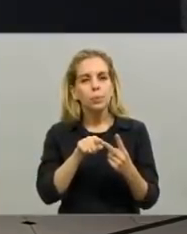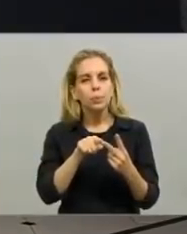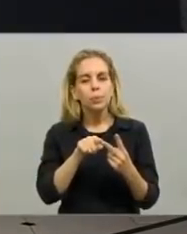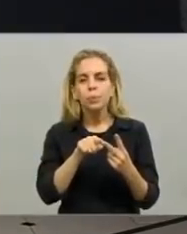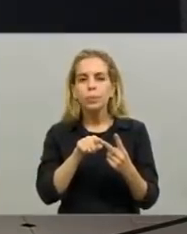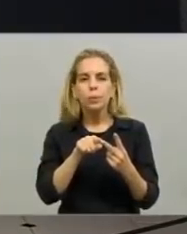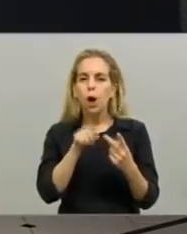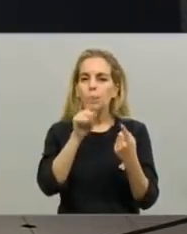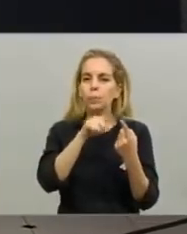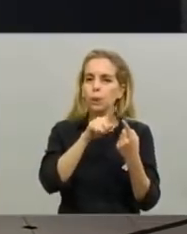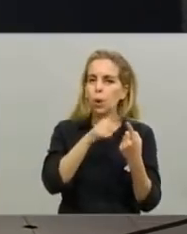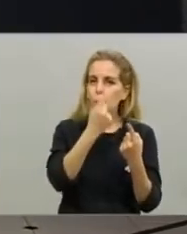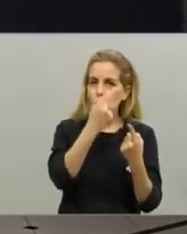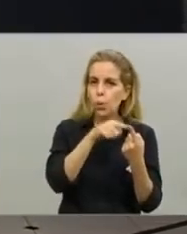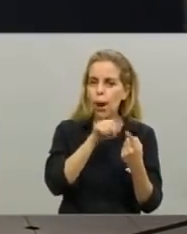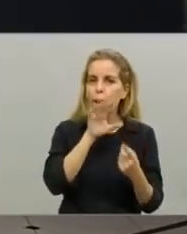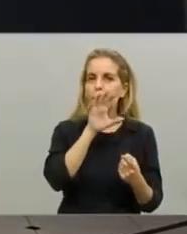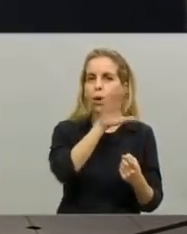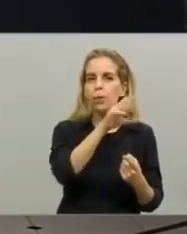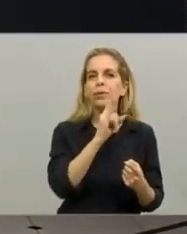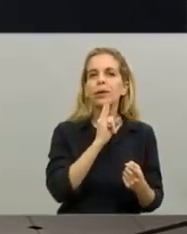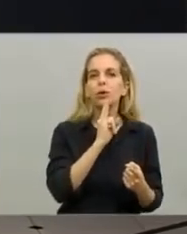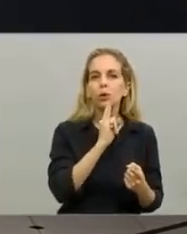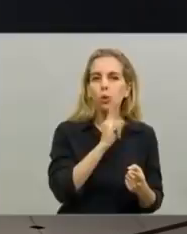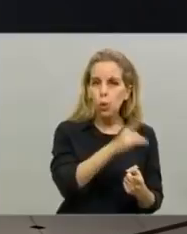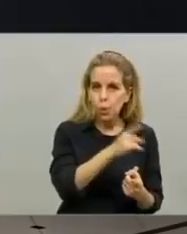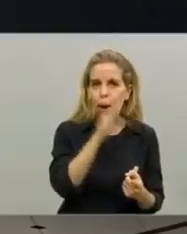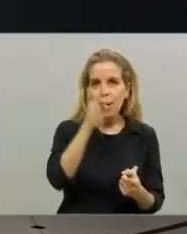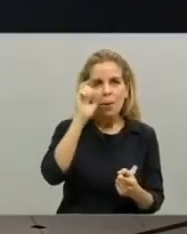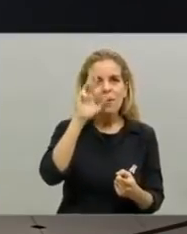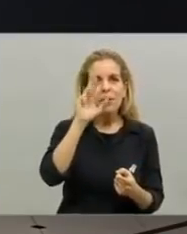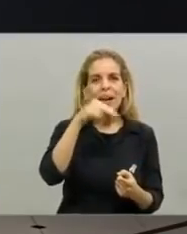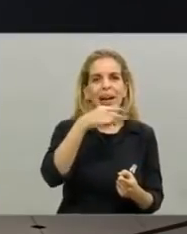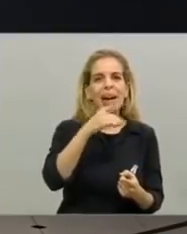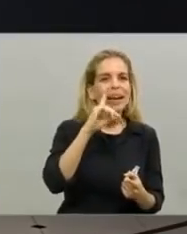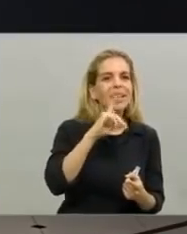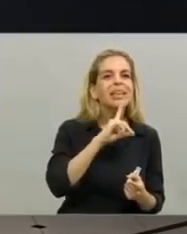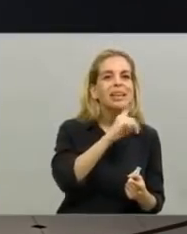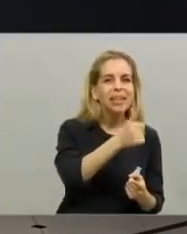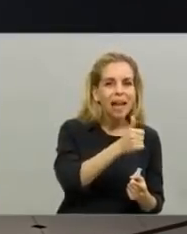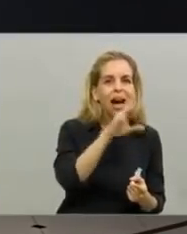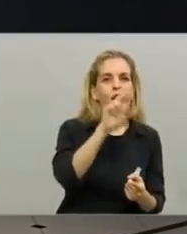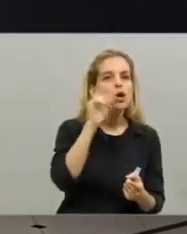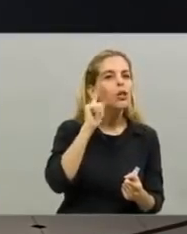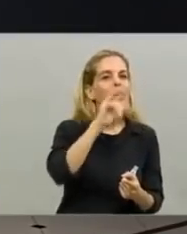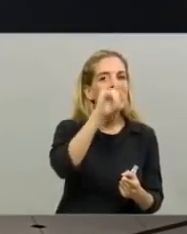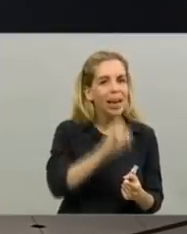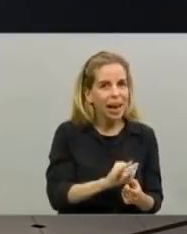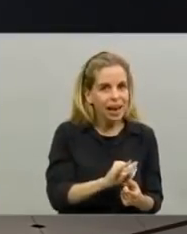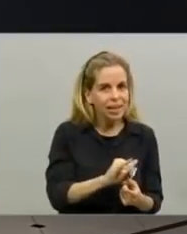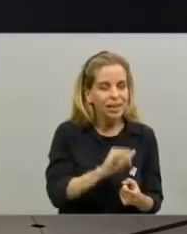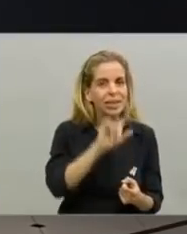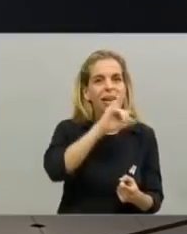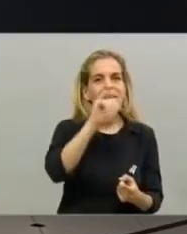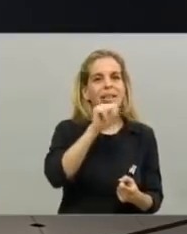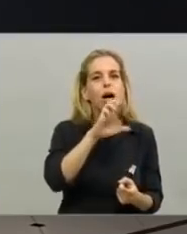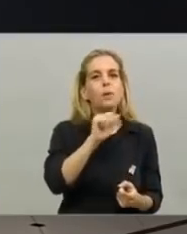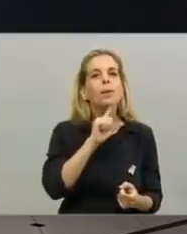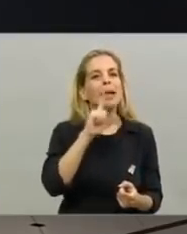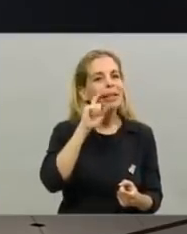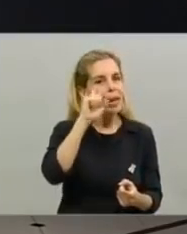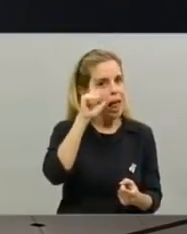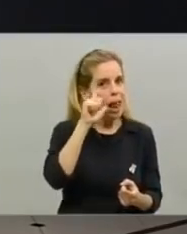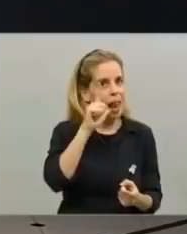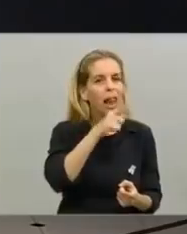No, tenemos una amiga de Tucumán que se llama Bernardita del Rosario Rodríguez Lescano Zapatiel.